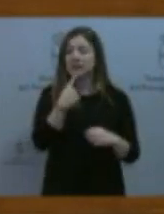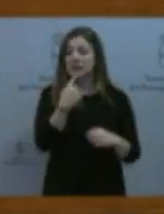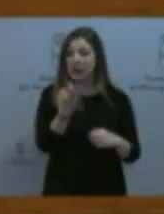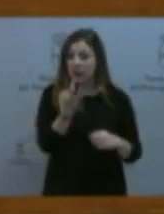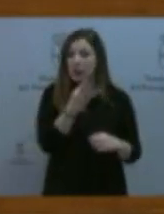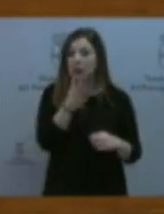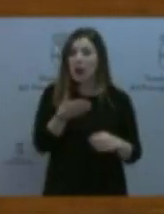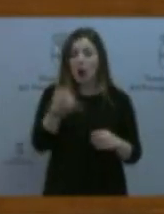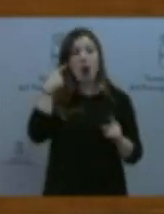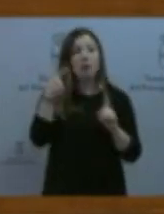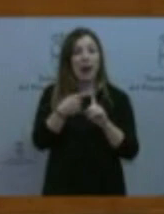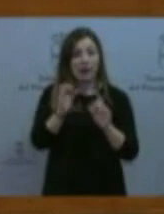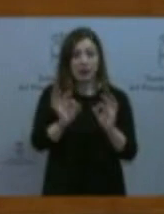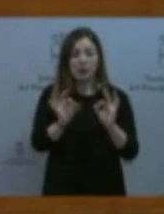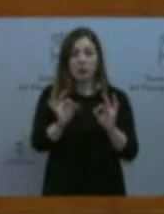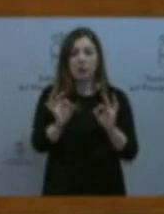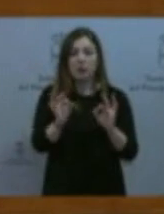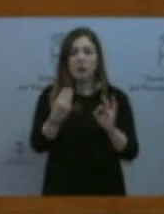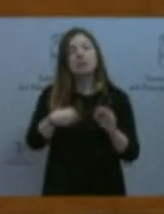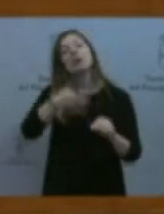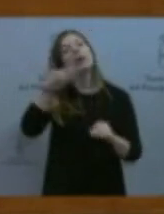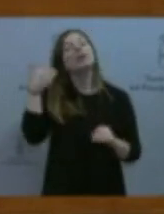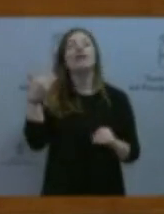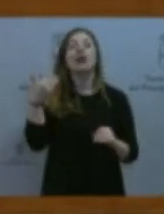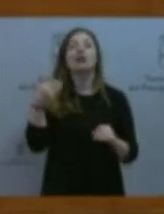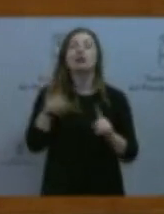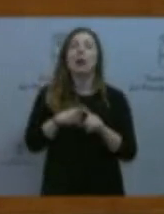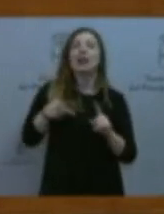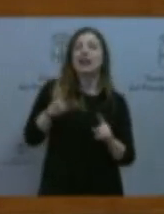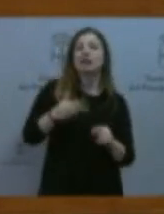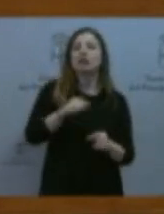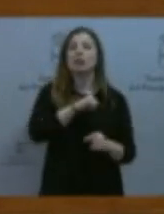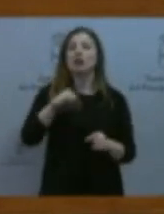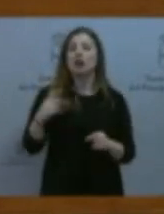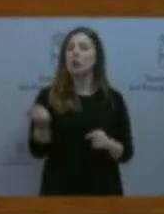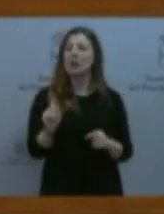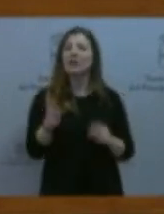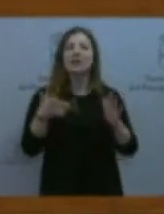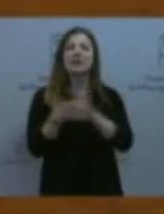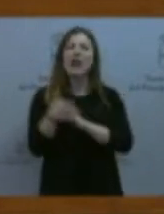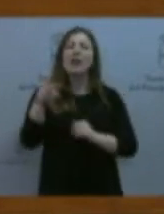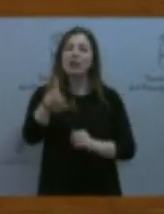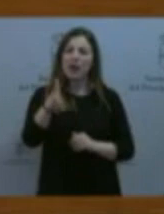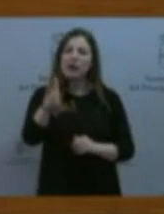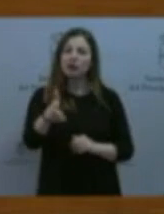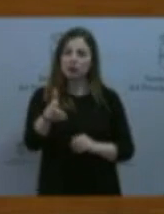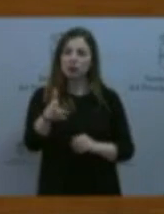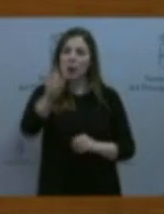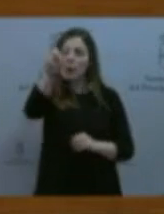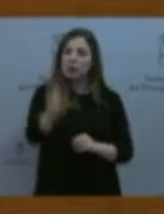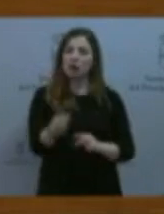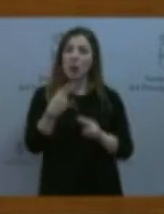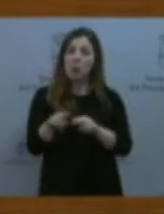los privilegios no como derechos personales, sino como derechos de los que goza el parlamentario en su condición como miembro de la